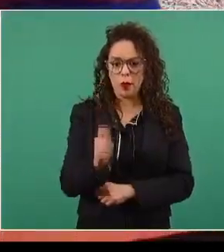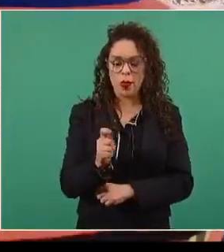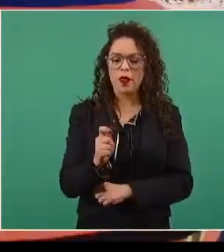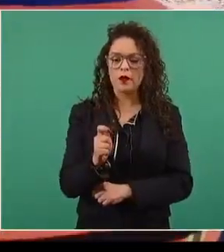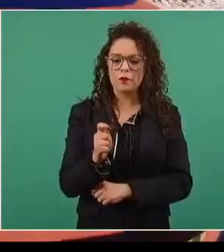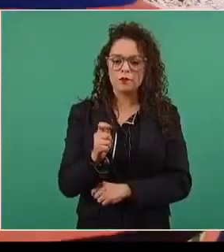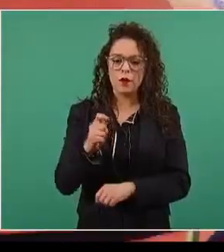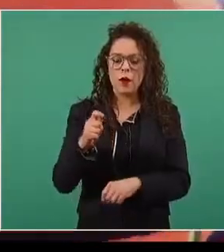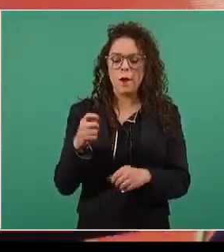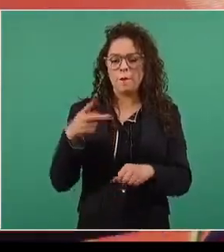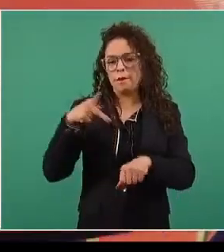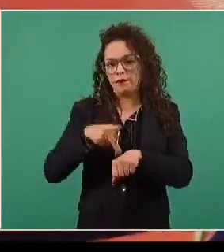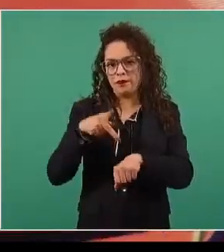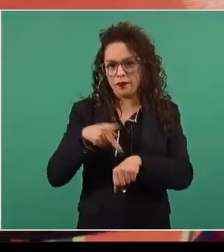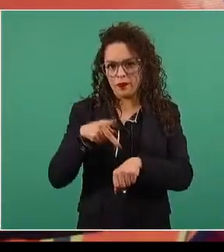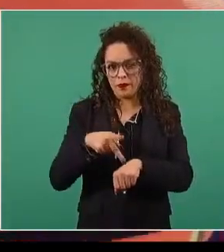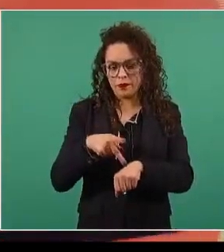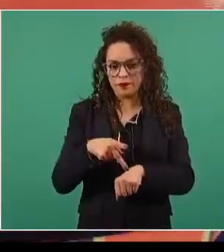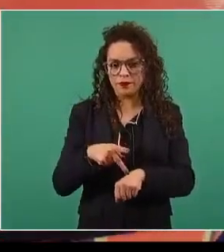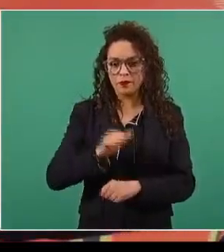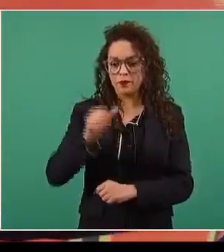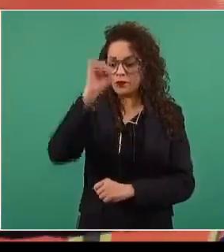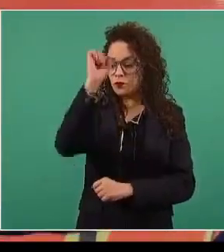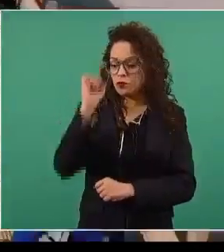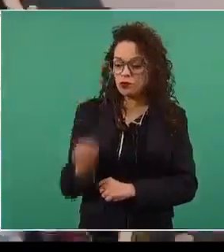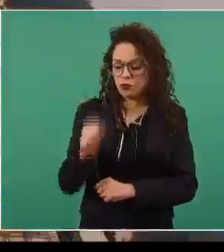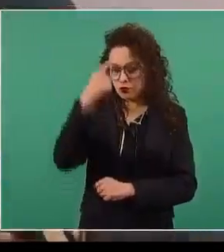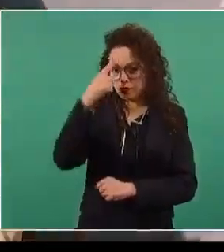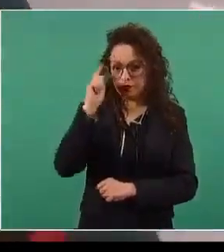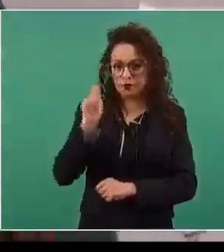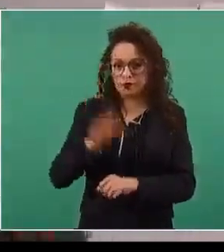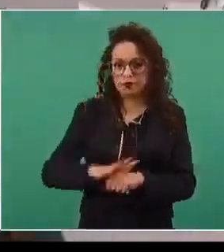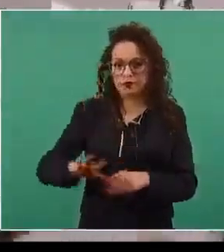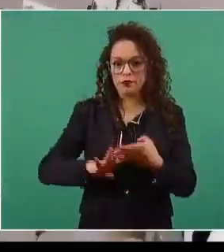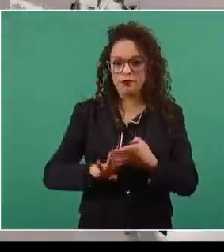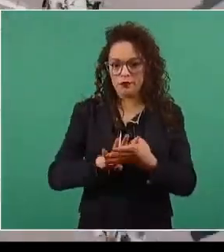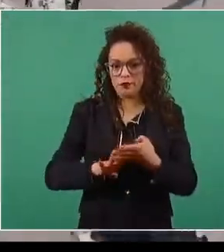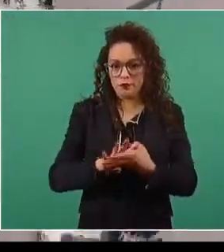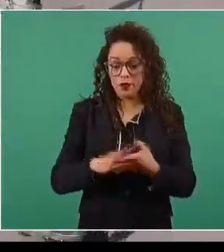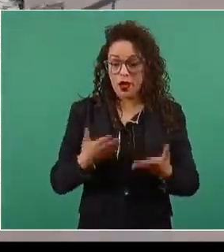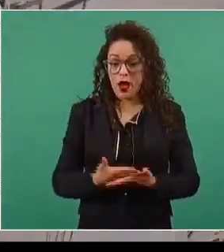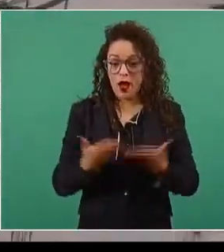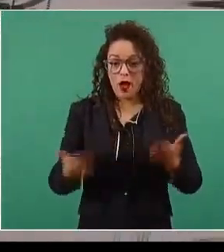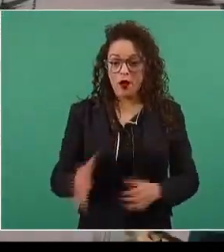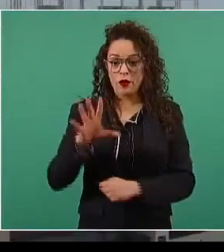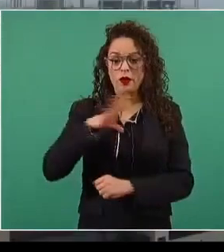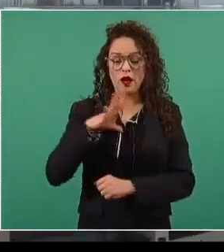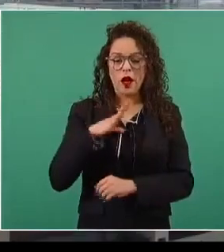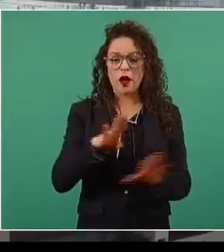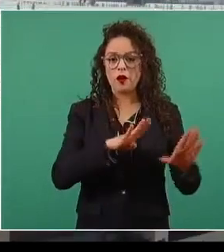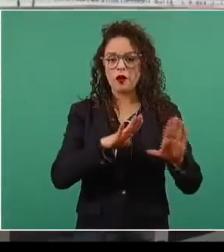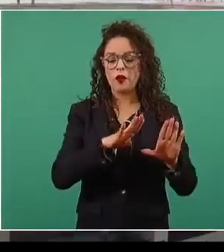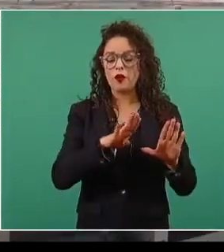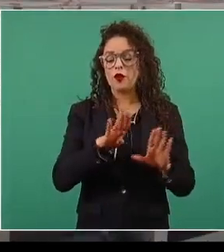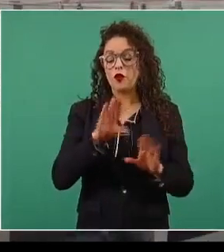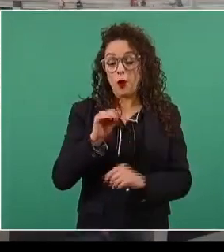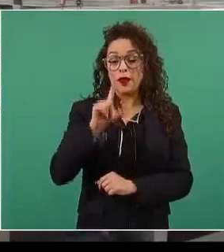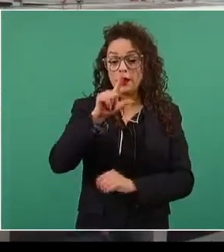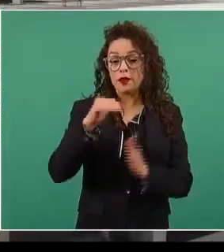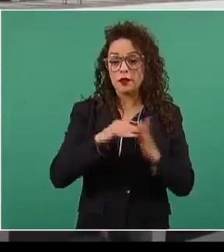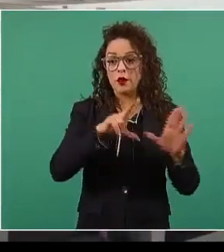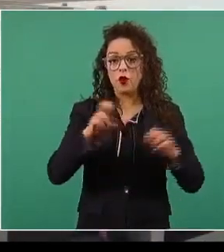zanja, en el tramo del edificio terminal sur del eje troncal. A la fecha, se han generado